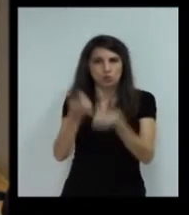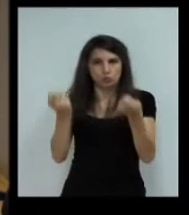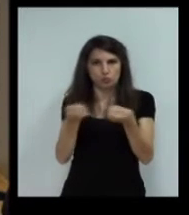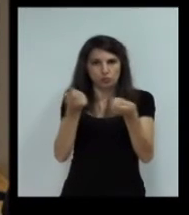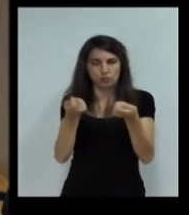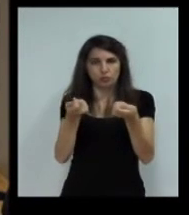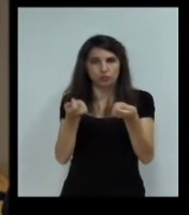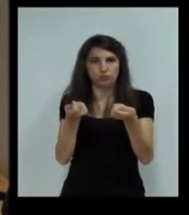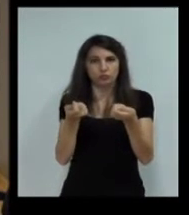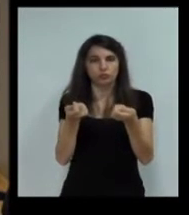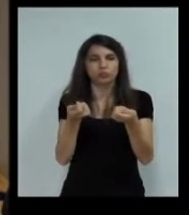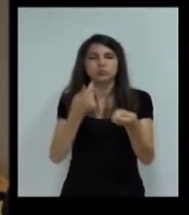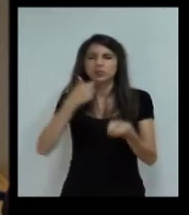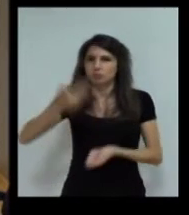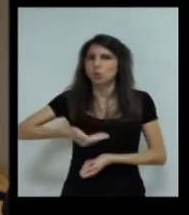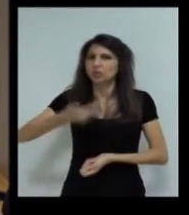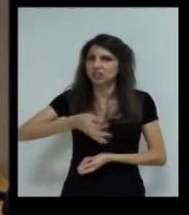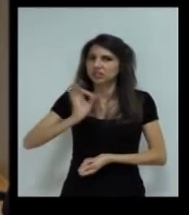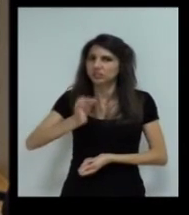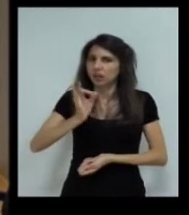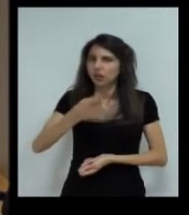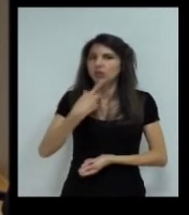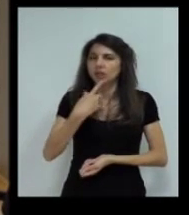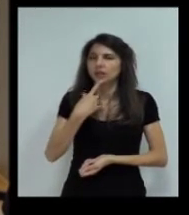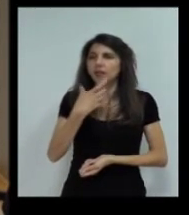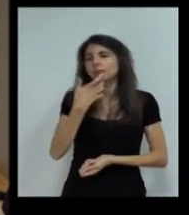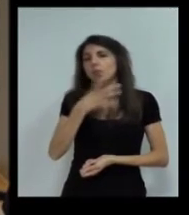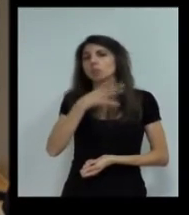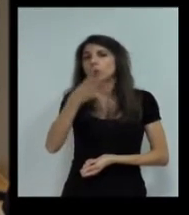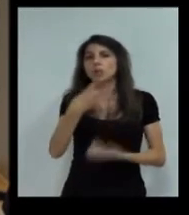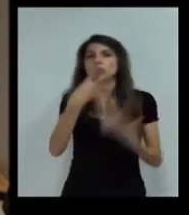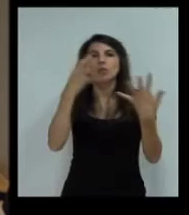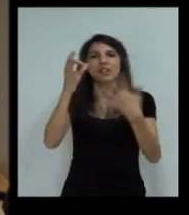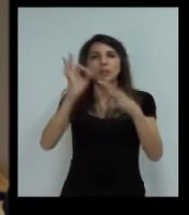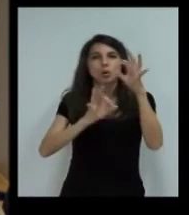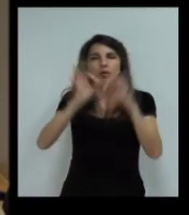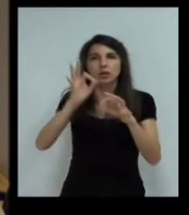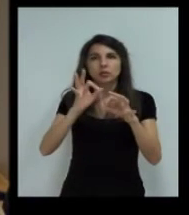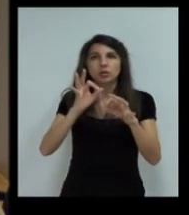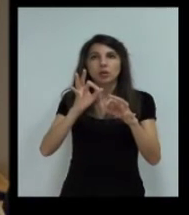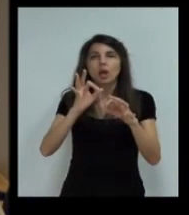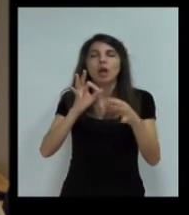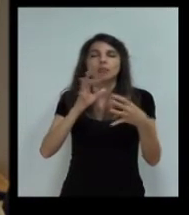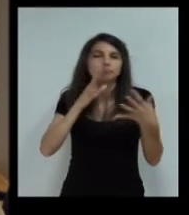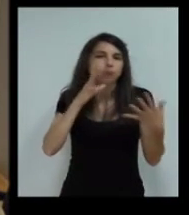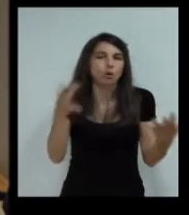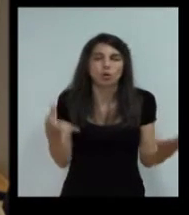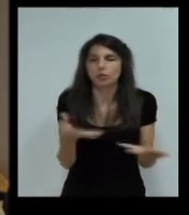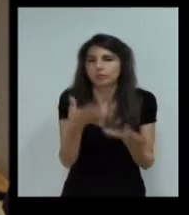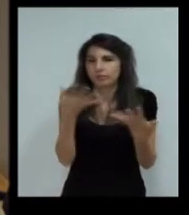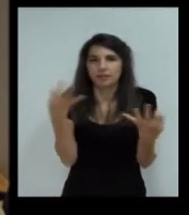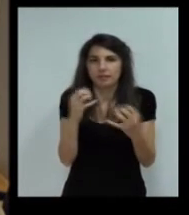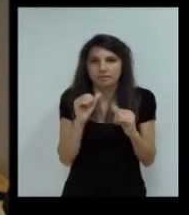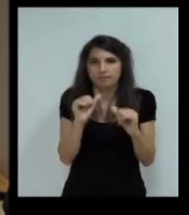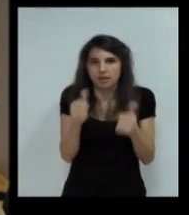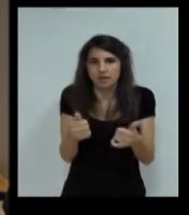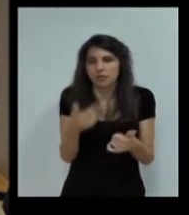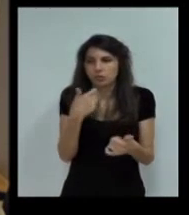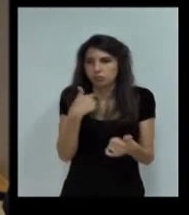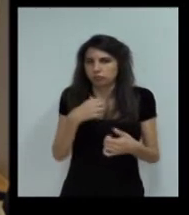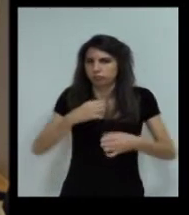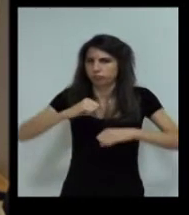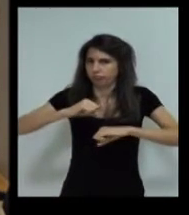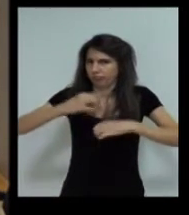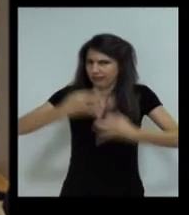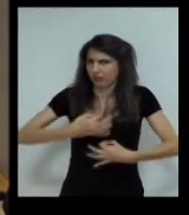tú dices es verdad, dice, ¿por qué un 90%? Porque por algún sitio hay que empezar. Por algún sitio hay que empezar. Yo estoy convencido que a través del CESIA,